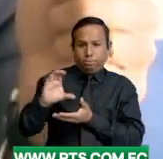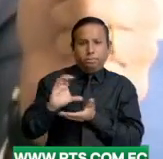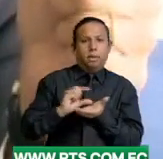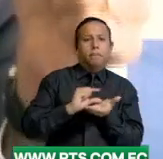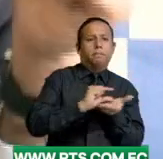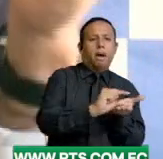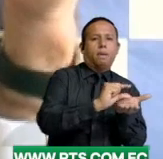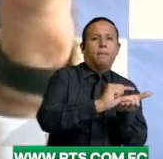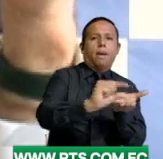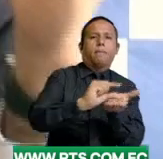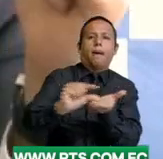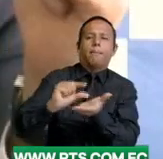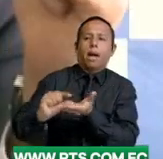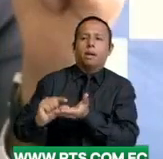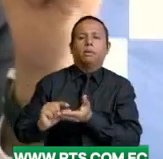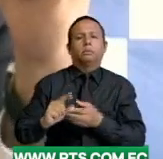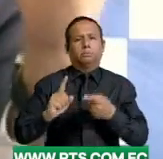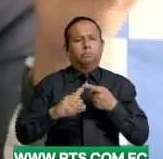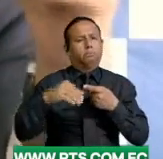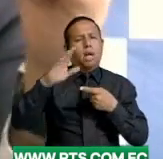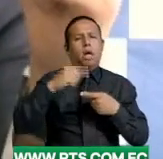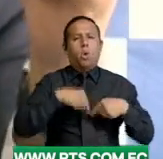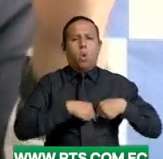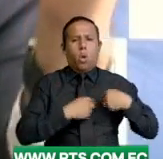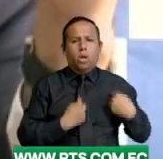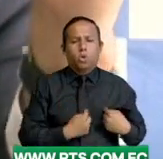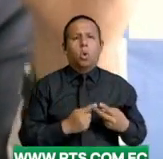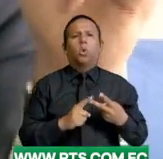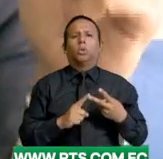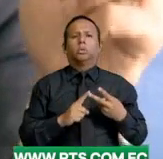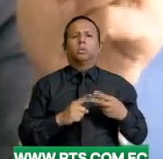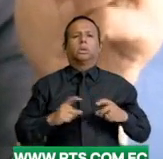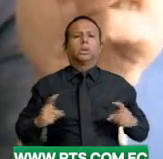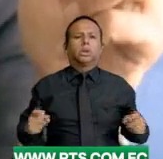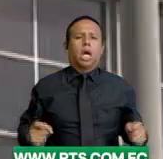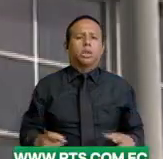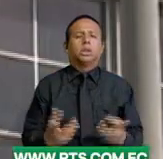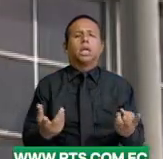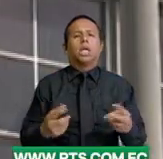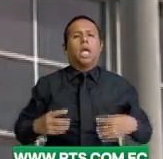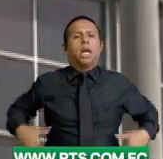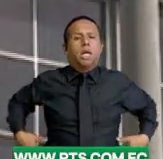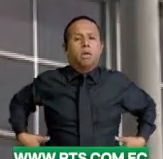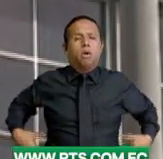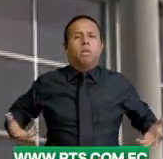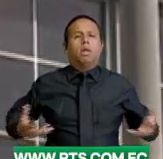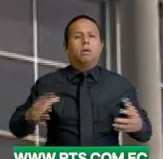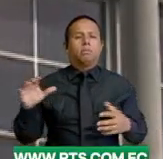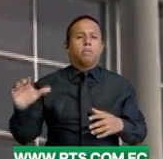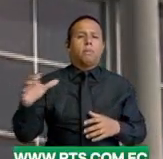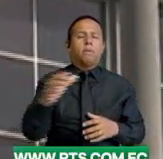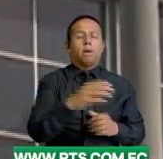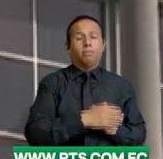corazón, cáncer, todos los olcas y riñones. Informó Mía Sab.